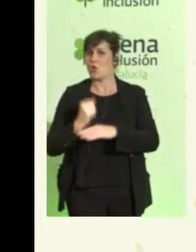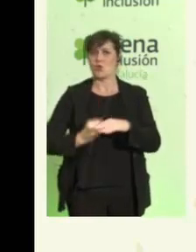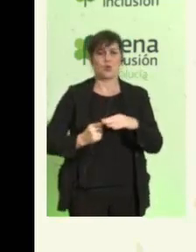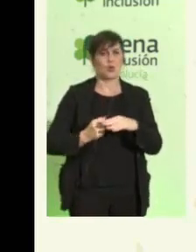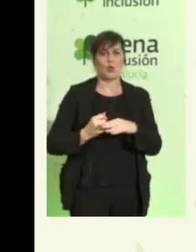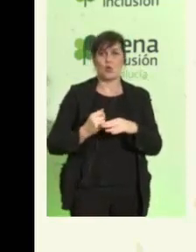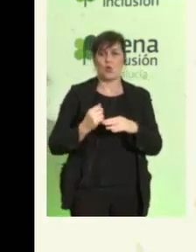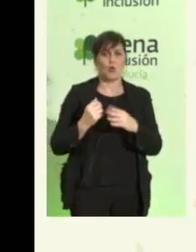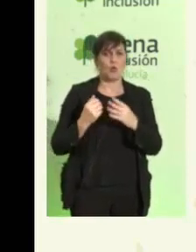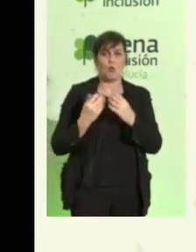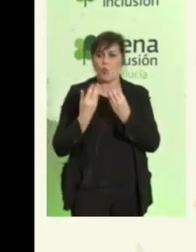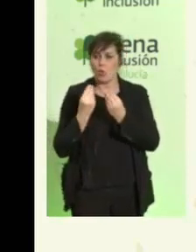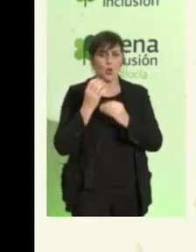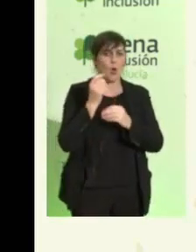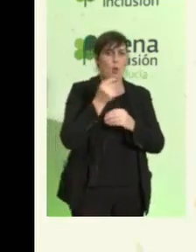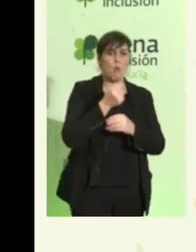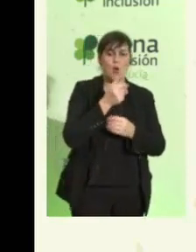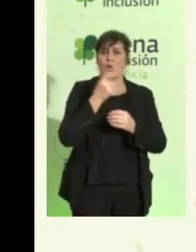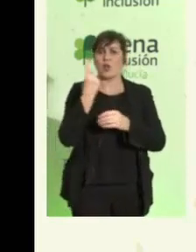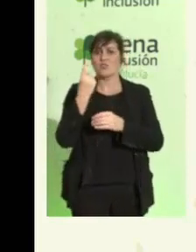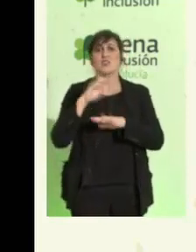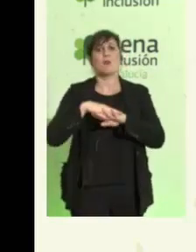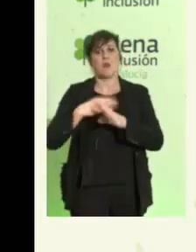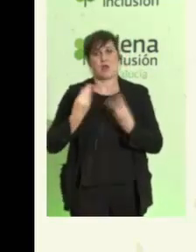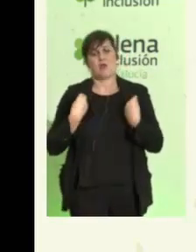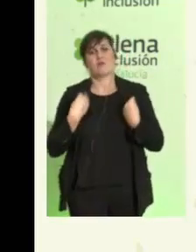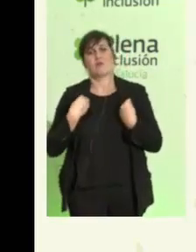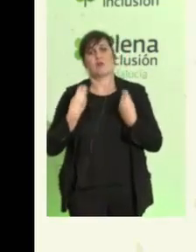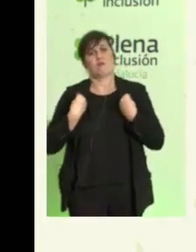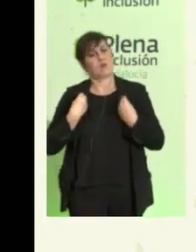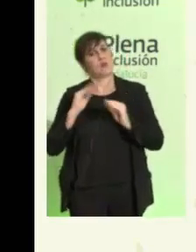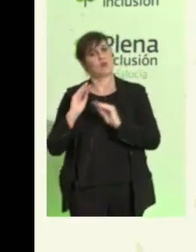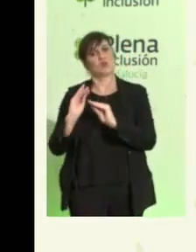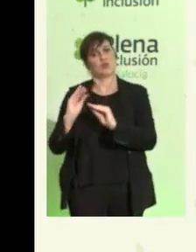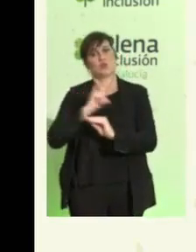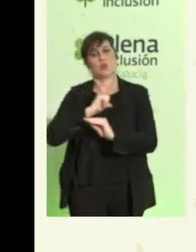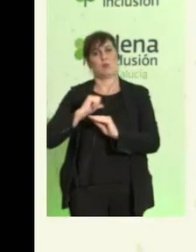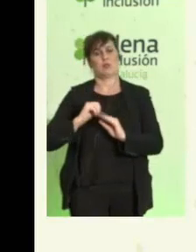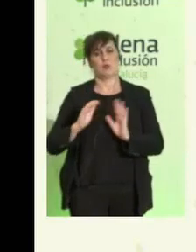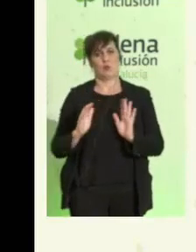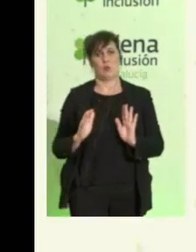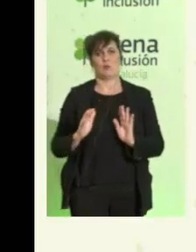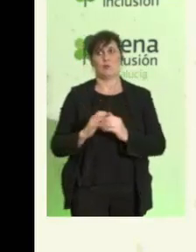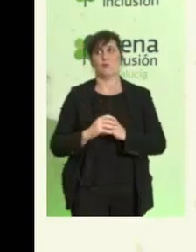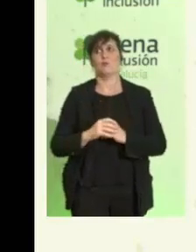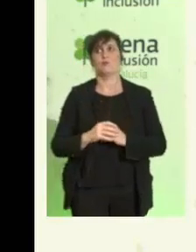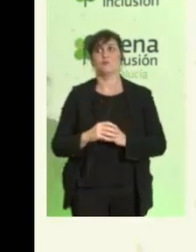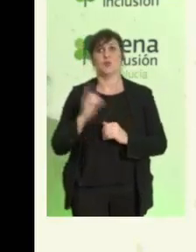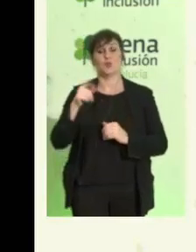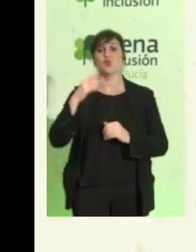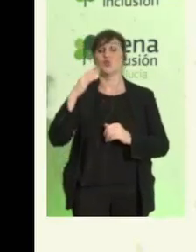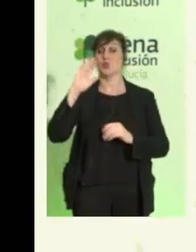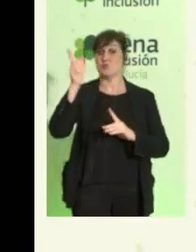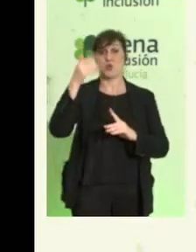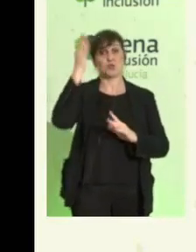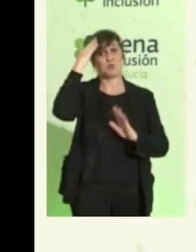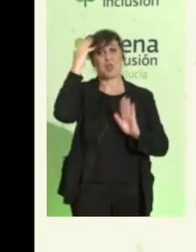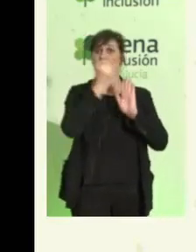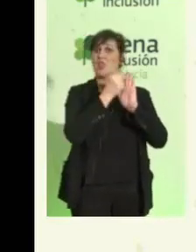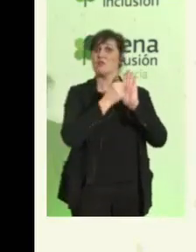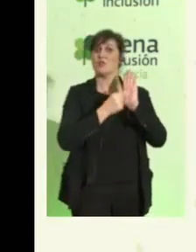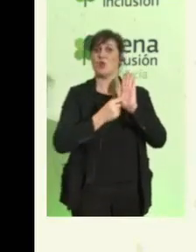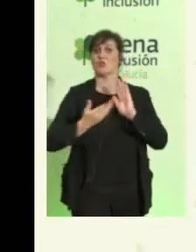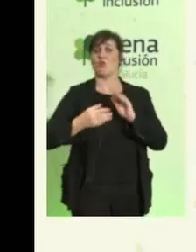apoyo que necesitasen para que pudiesen vivir sus propias vidas. Así que esos son los principios fundadores con los que comenzamos